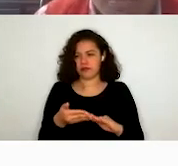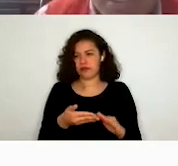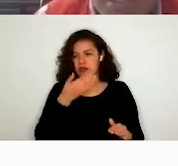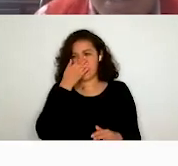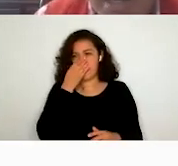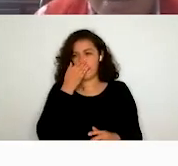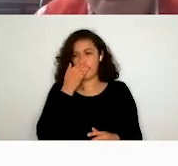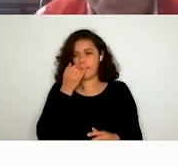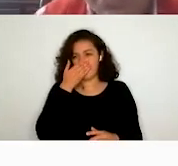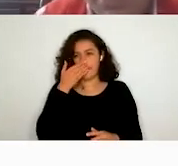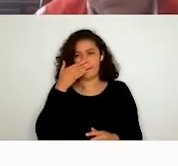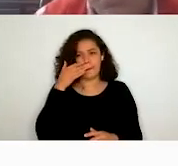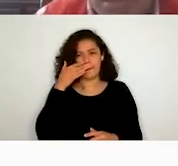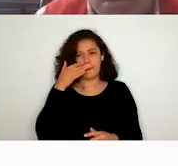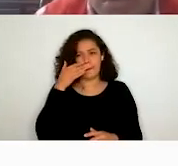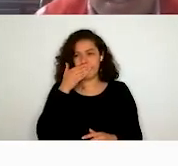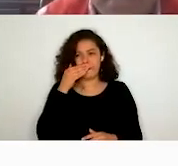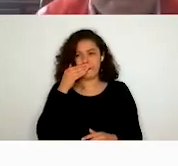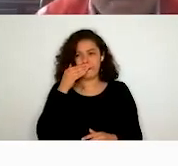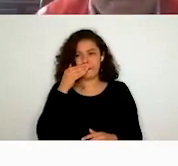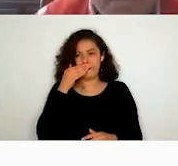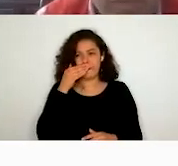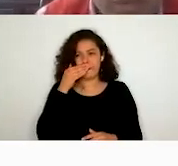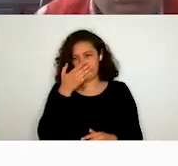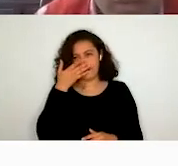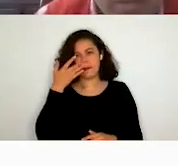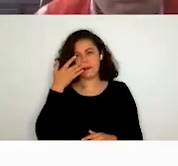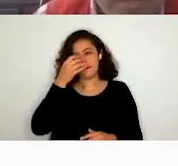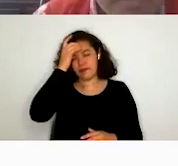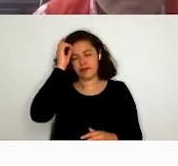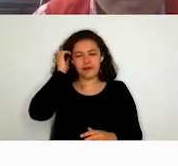Recordemos que también la brigada puede ser multifuncional.